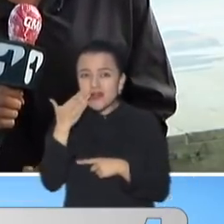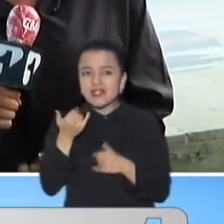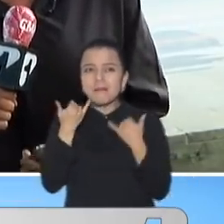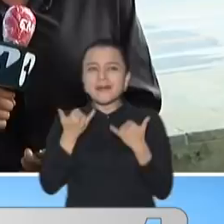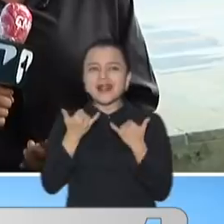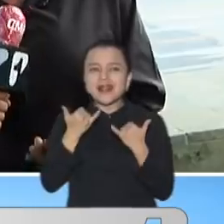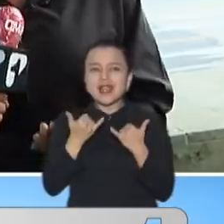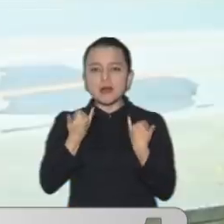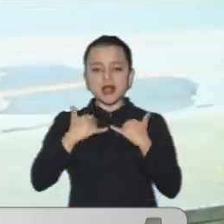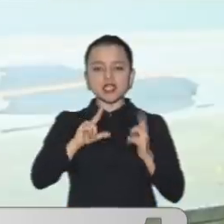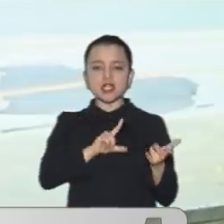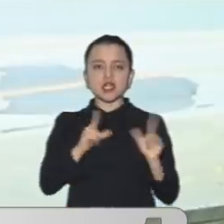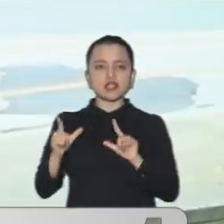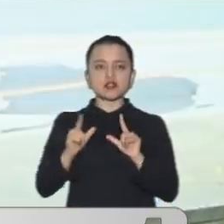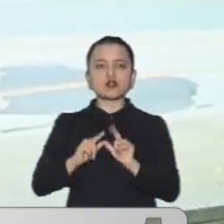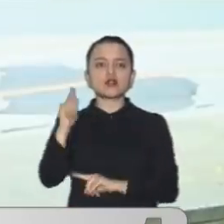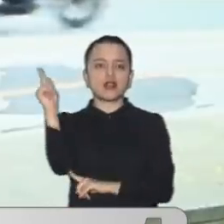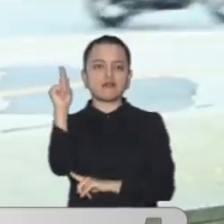de febrero.